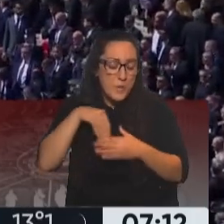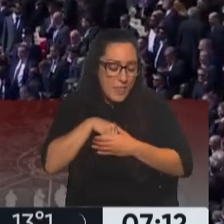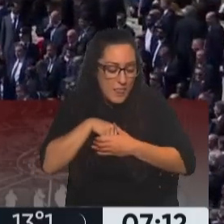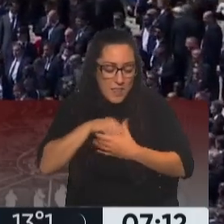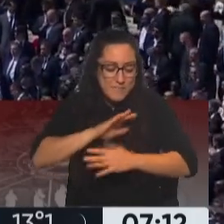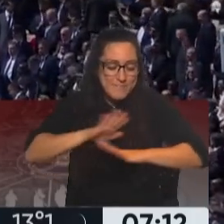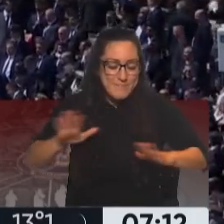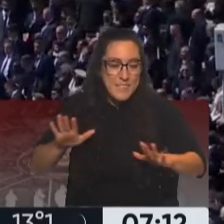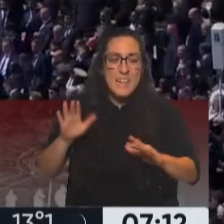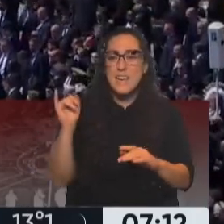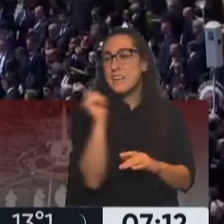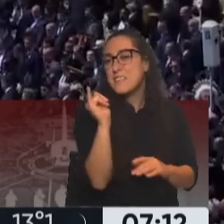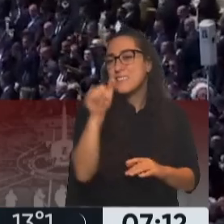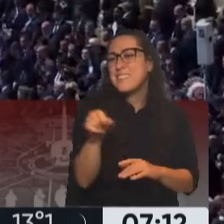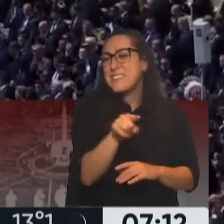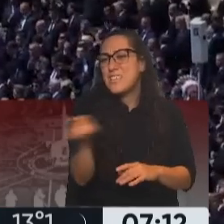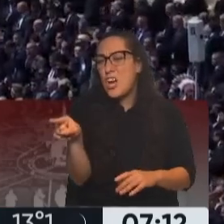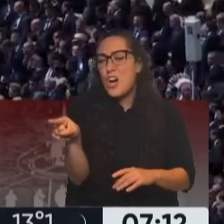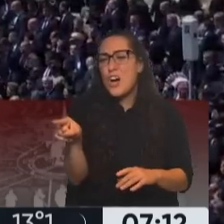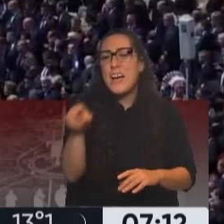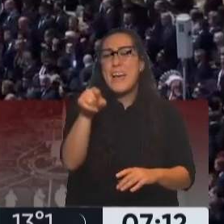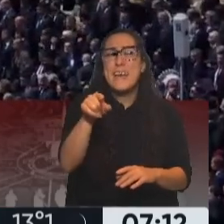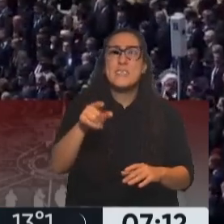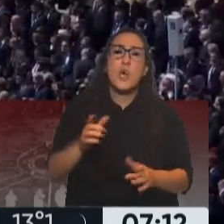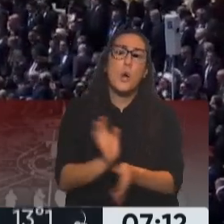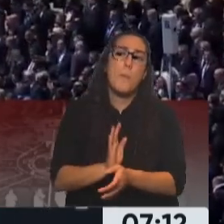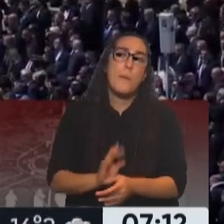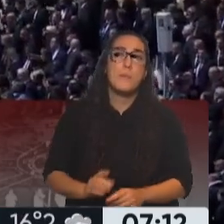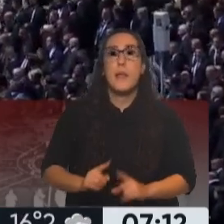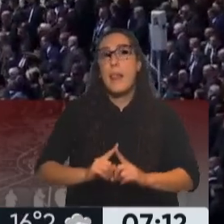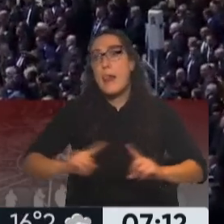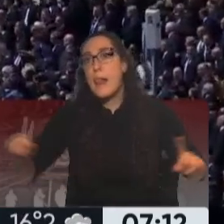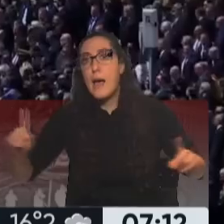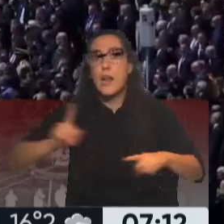den. Toda esta burocracia que existe ahí, lamentablemente, ¿no?